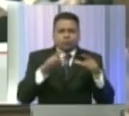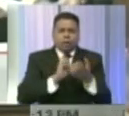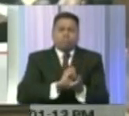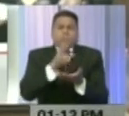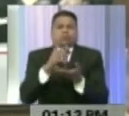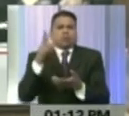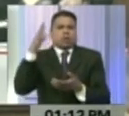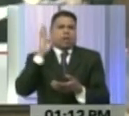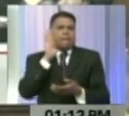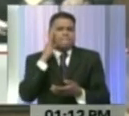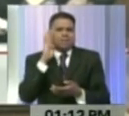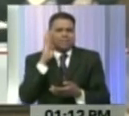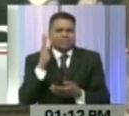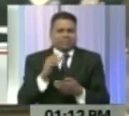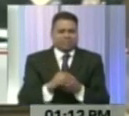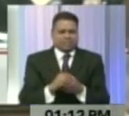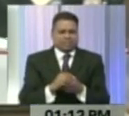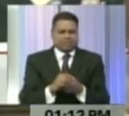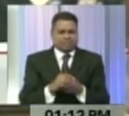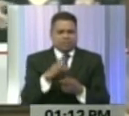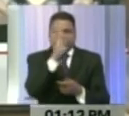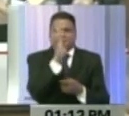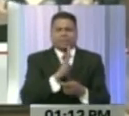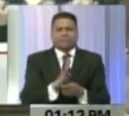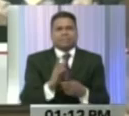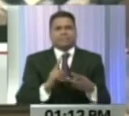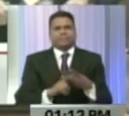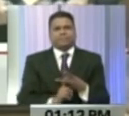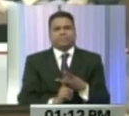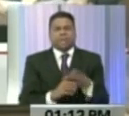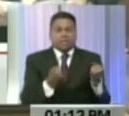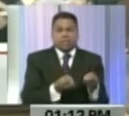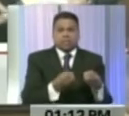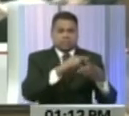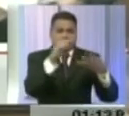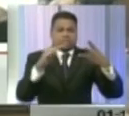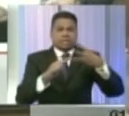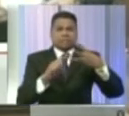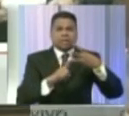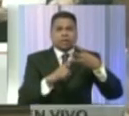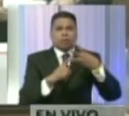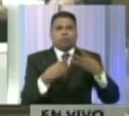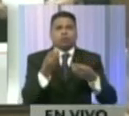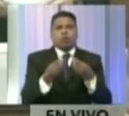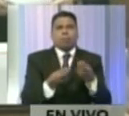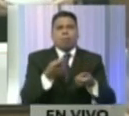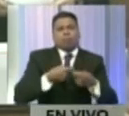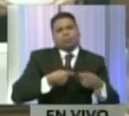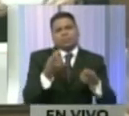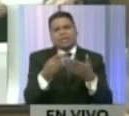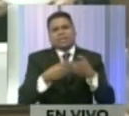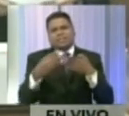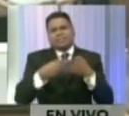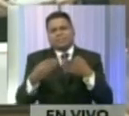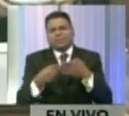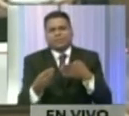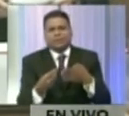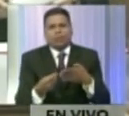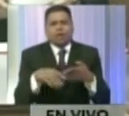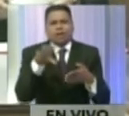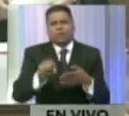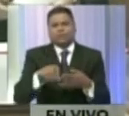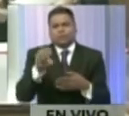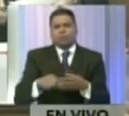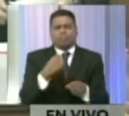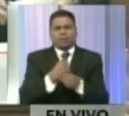especiales para el desarrollo de las exportaciones y las inversiones extranjeras, lanzamiento de la línea de crédito en divisa para capital de trabajo y de la cartera de la